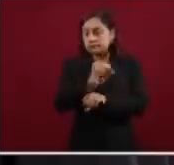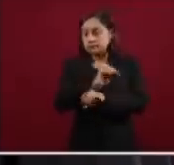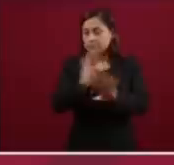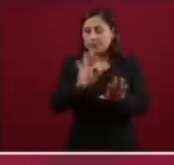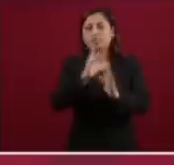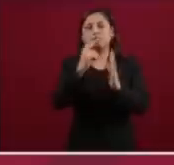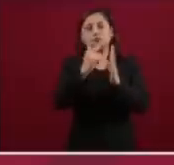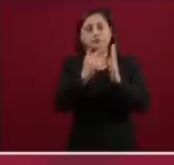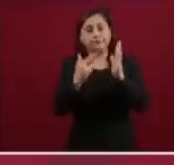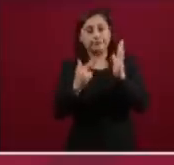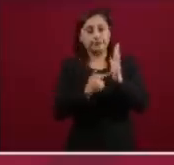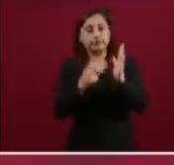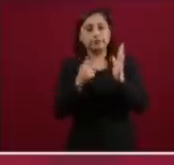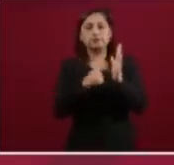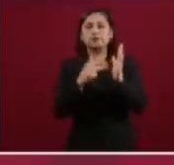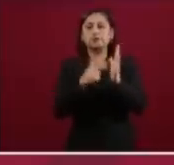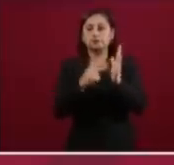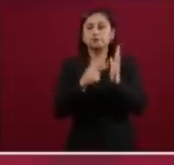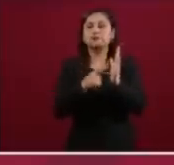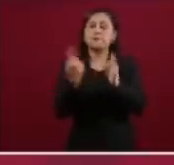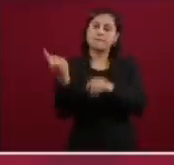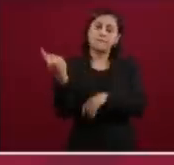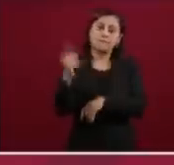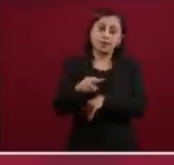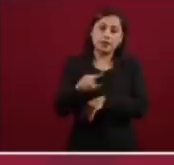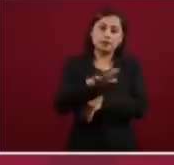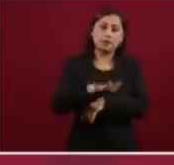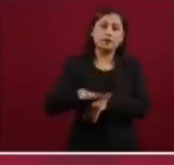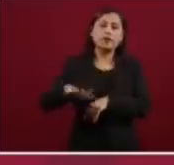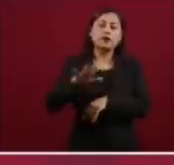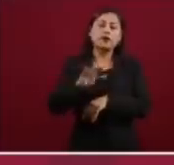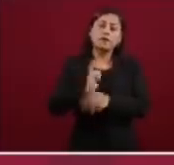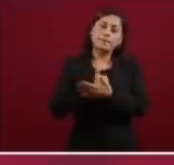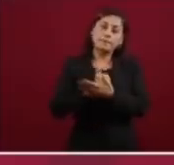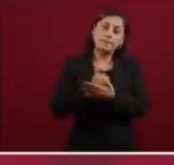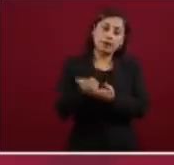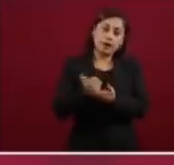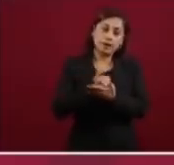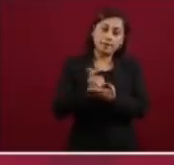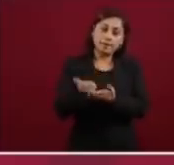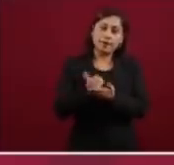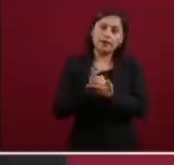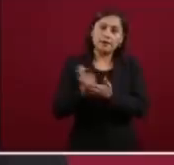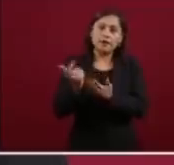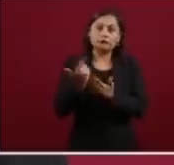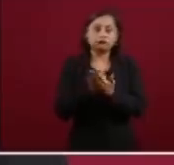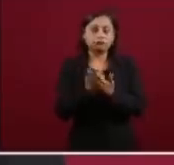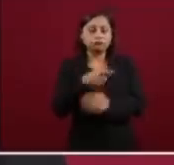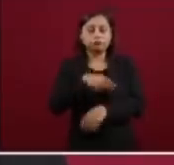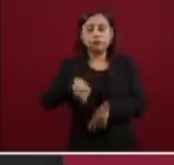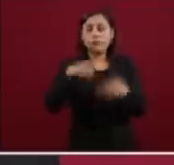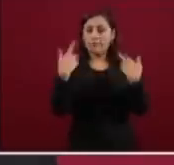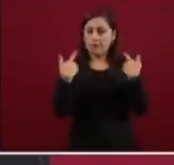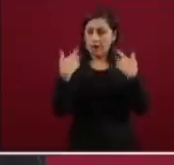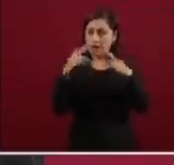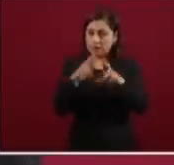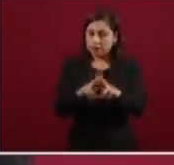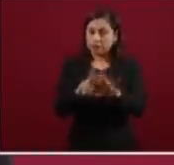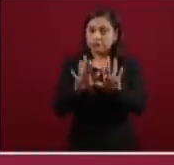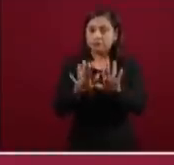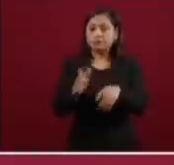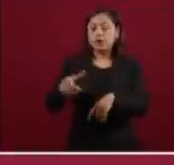que rige en el pago de las nóminas el gobierno federal